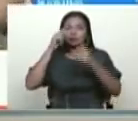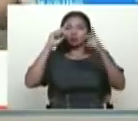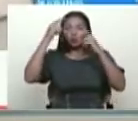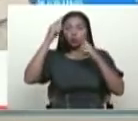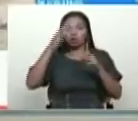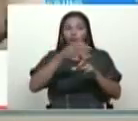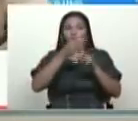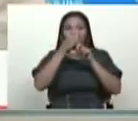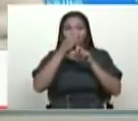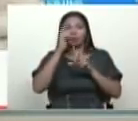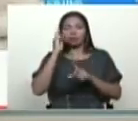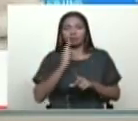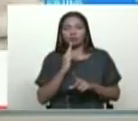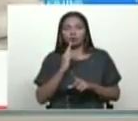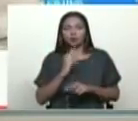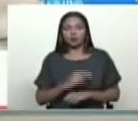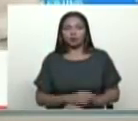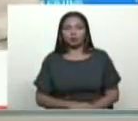Bolívar.